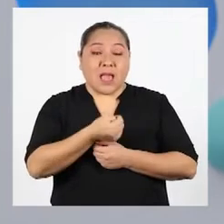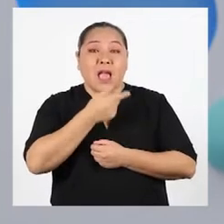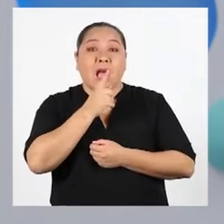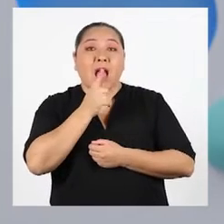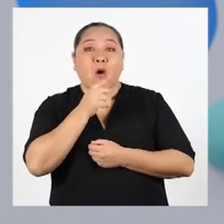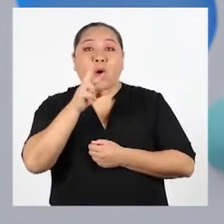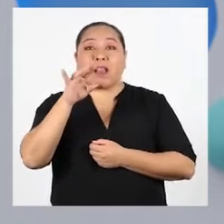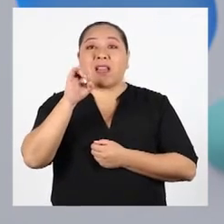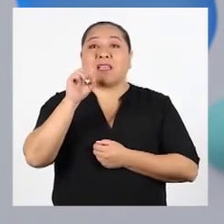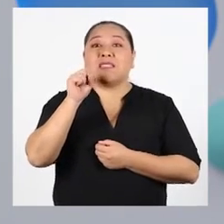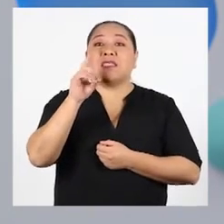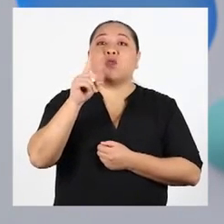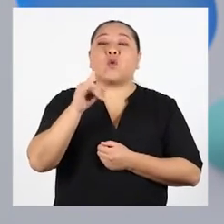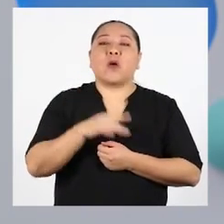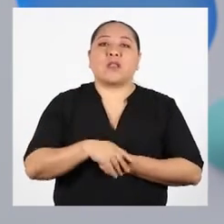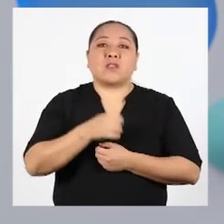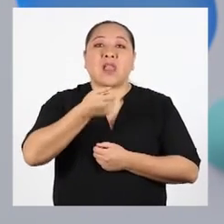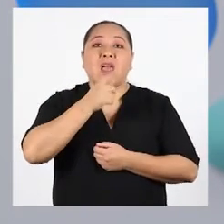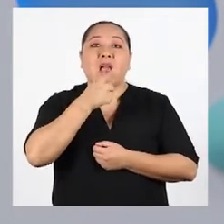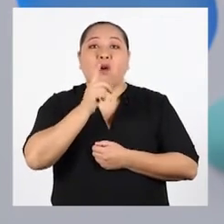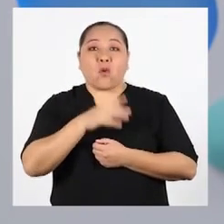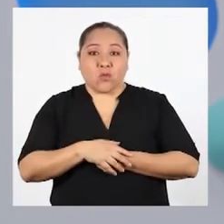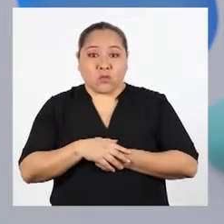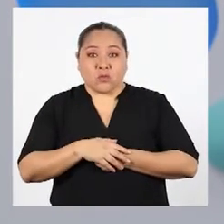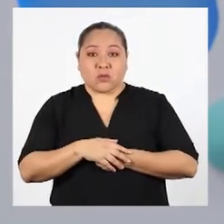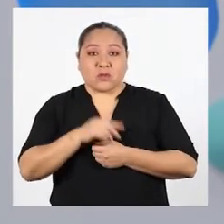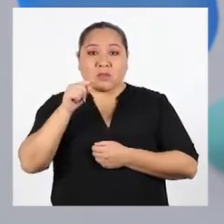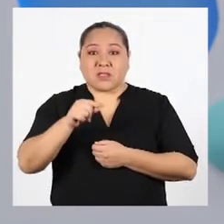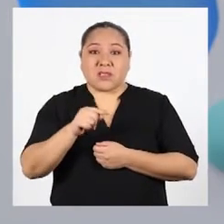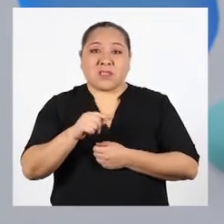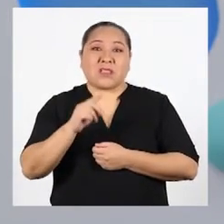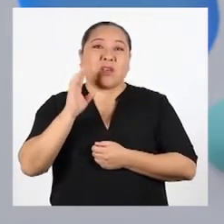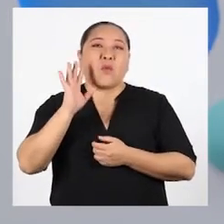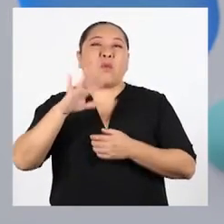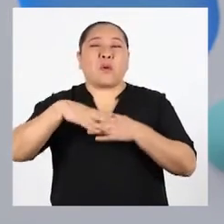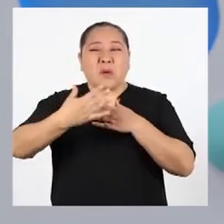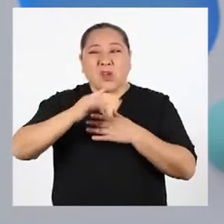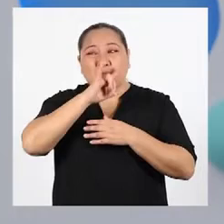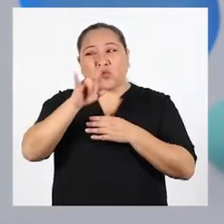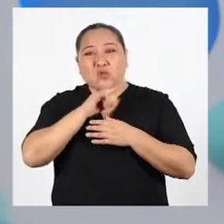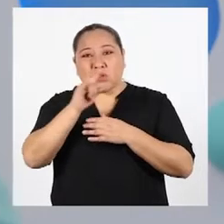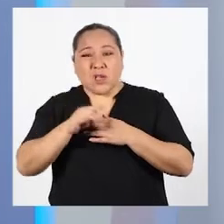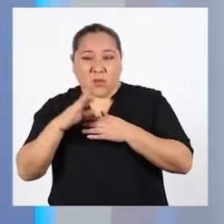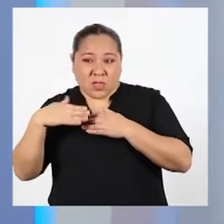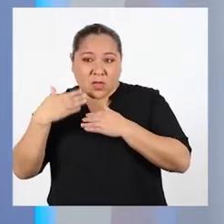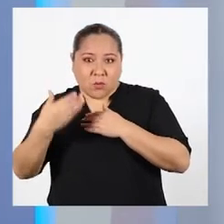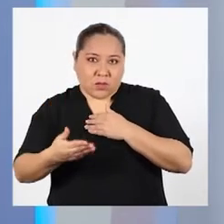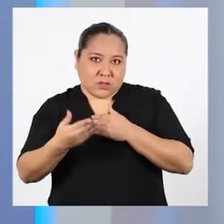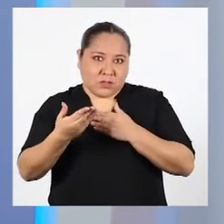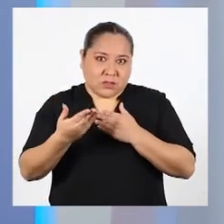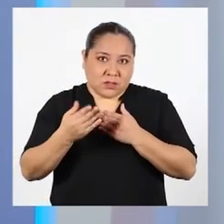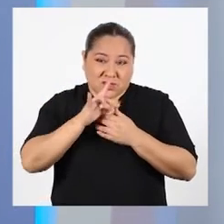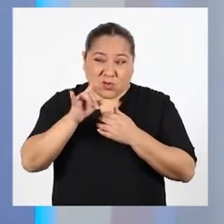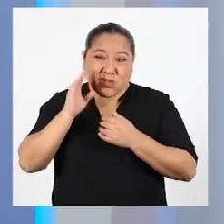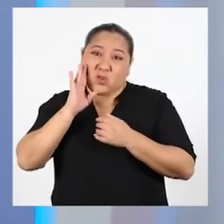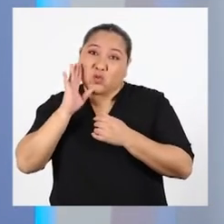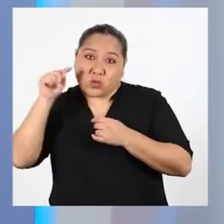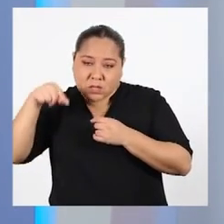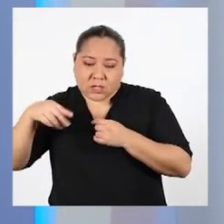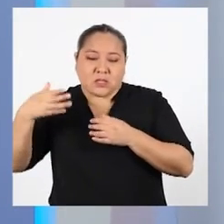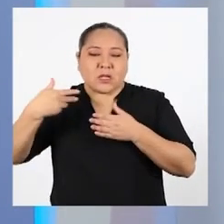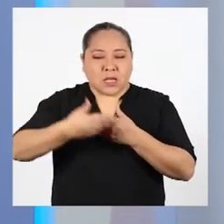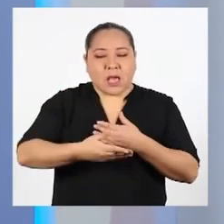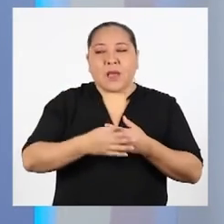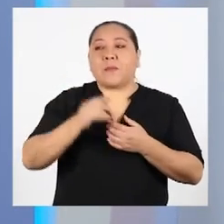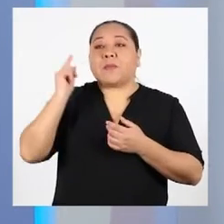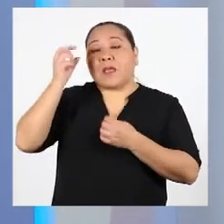Las aguas residuales son las aguas que sobran después de que les damos uso. Según el dato que ha compartido